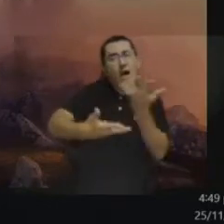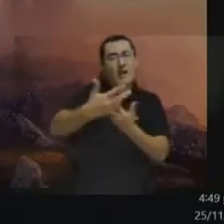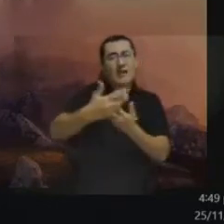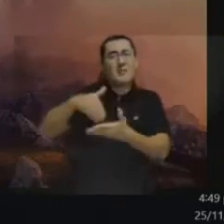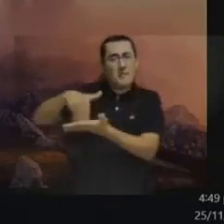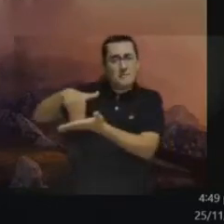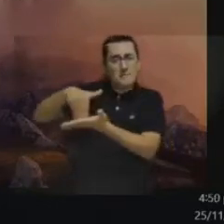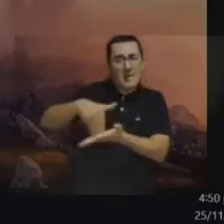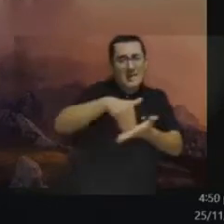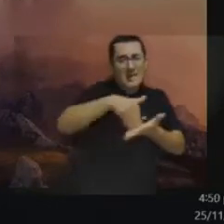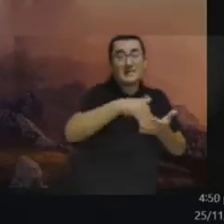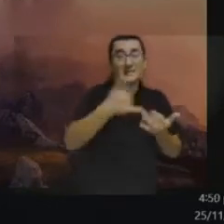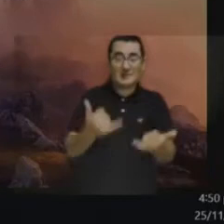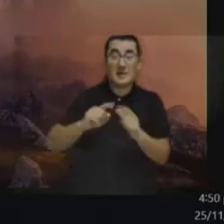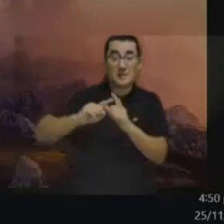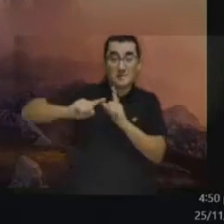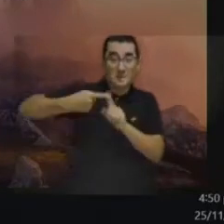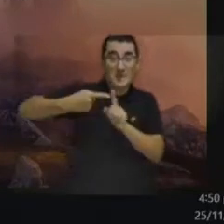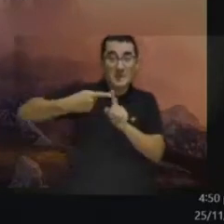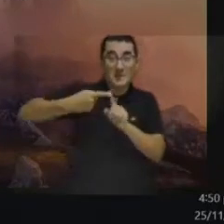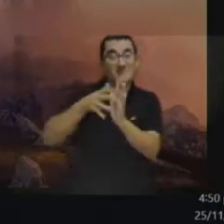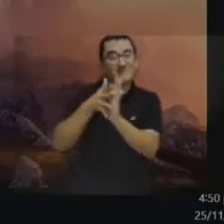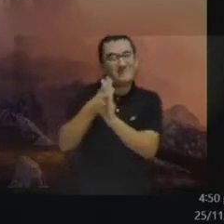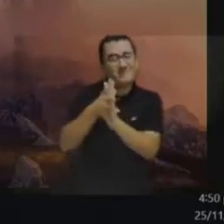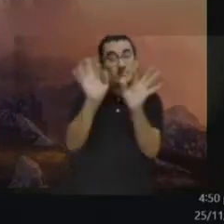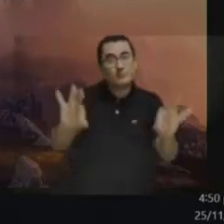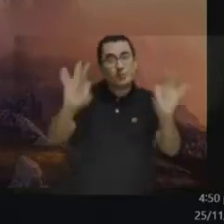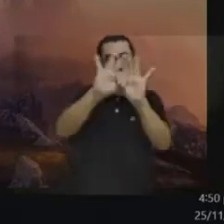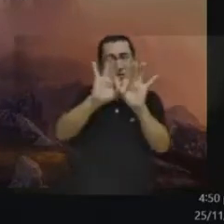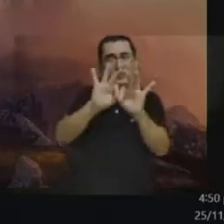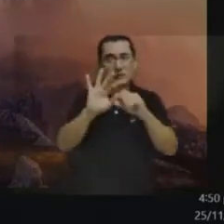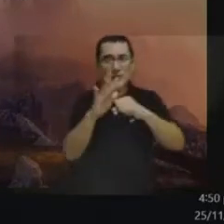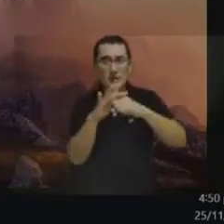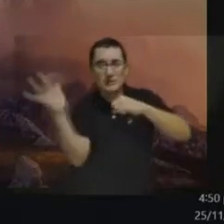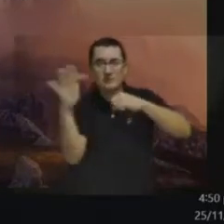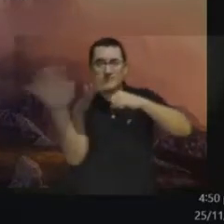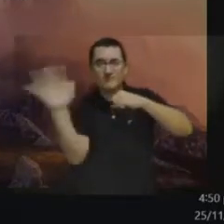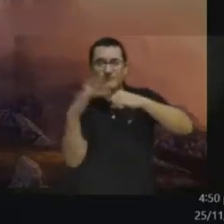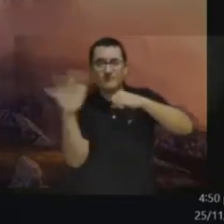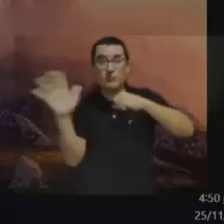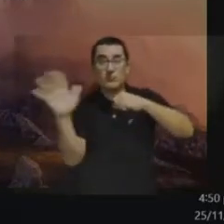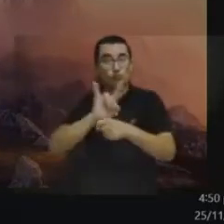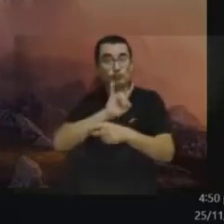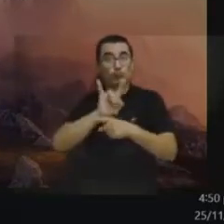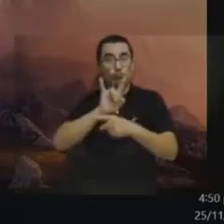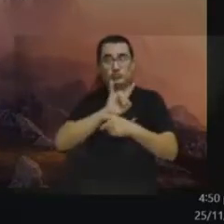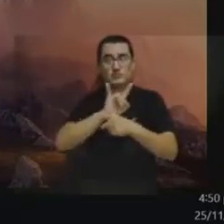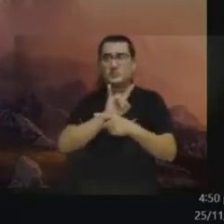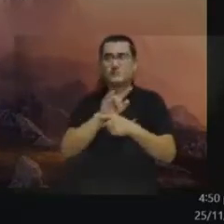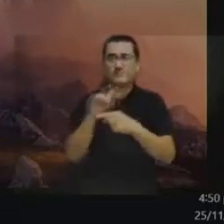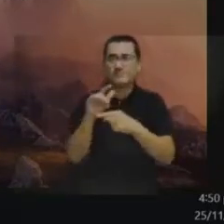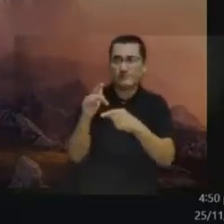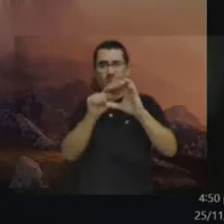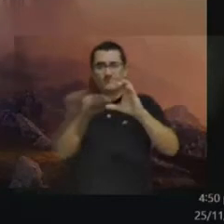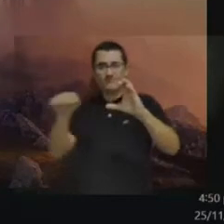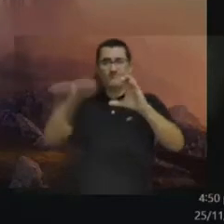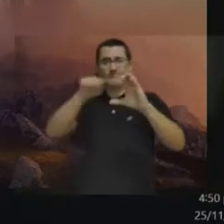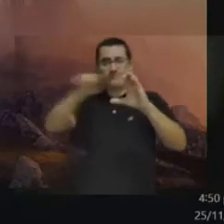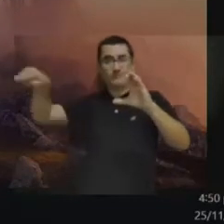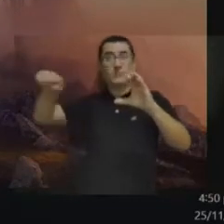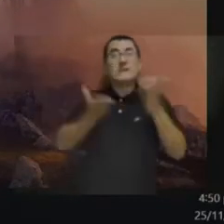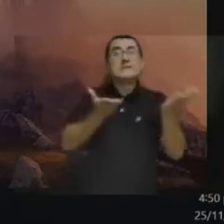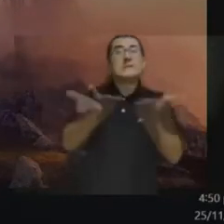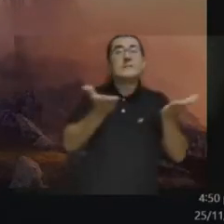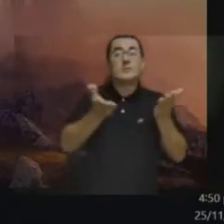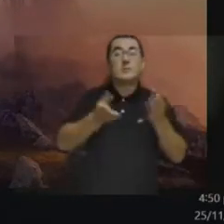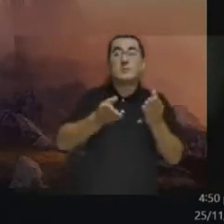ellos, la importancia de que el uso del espectro con los diferentes mecanismos que existen es la necesidad de que los servicios públicos